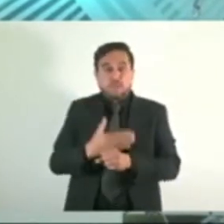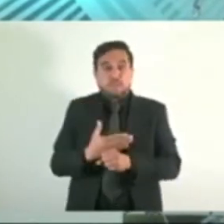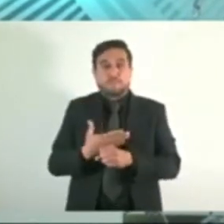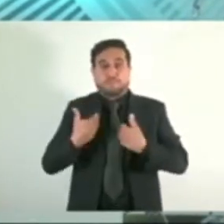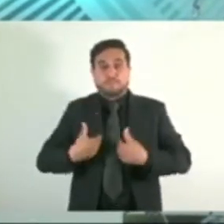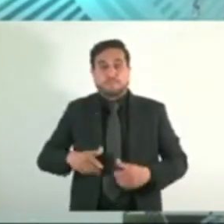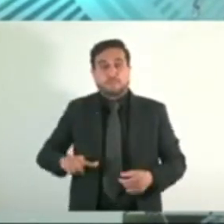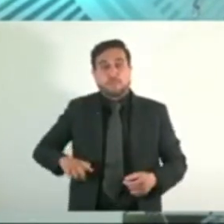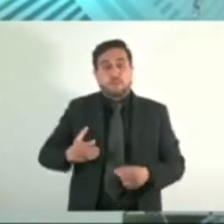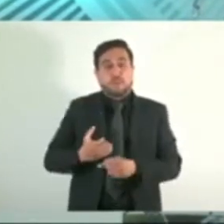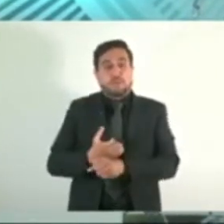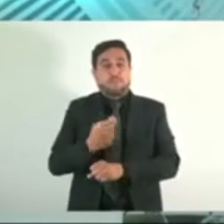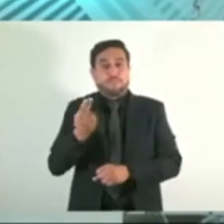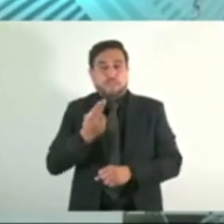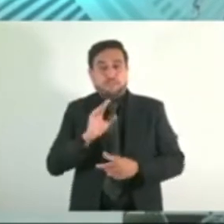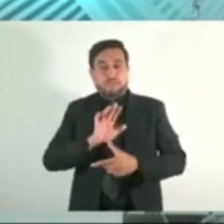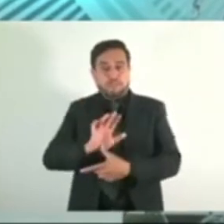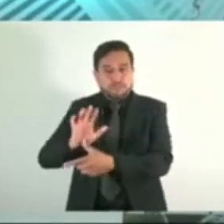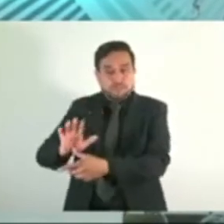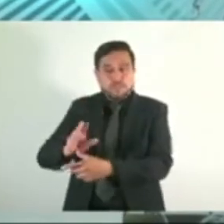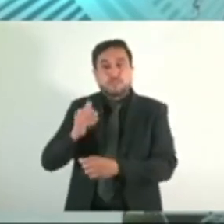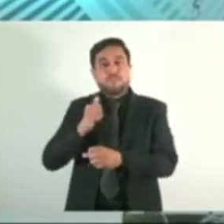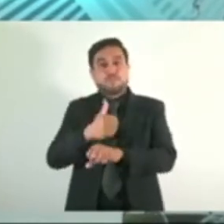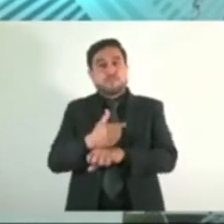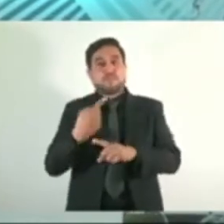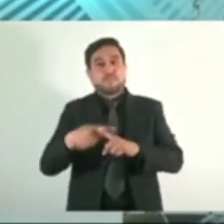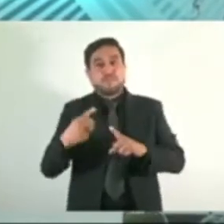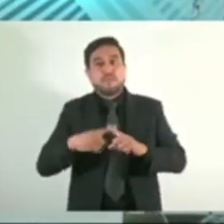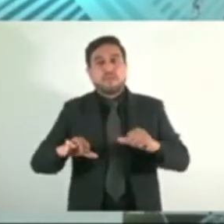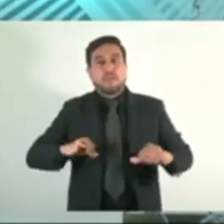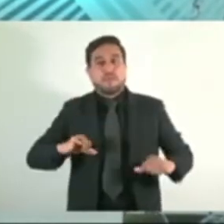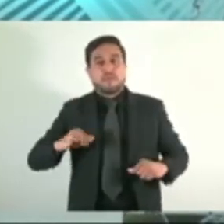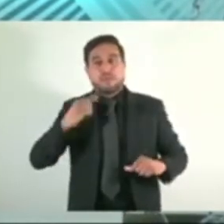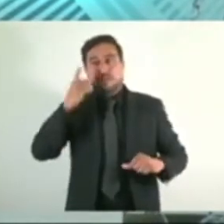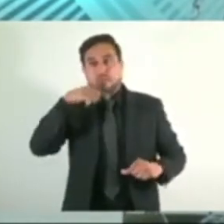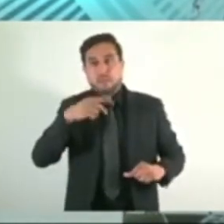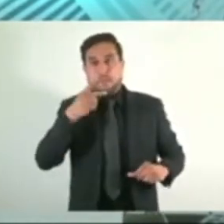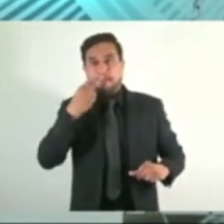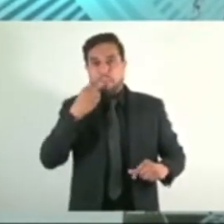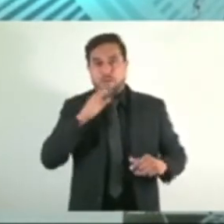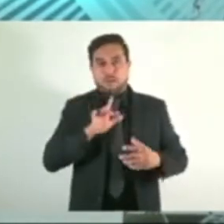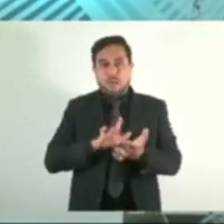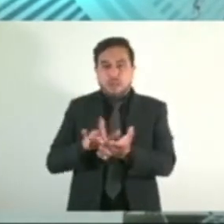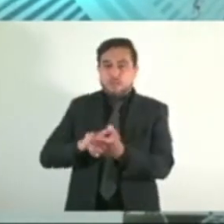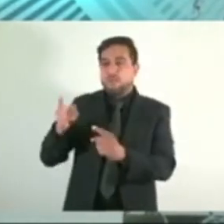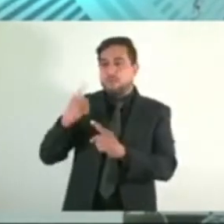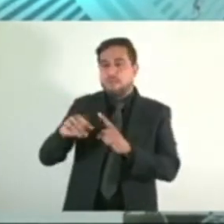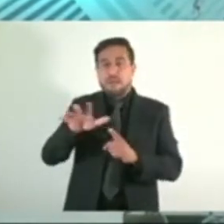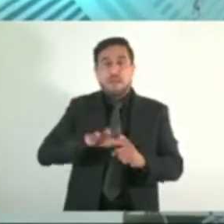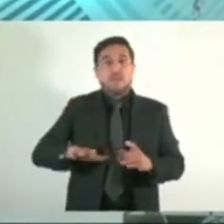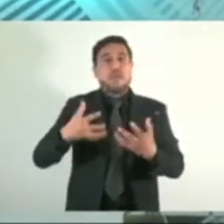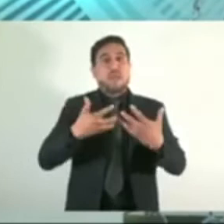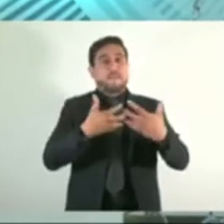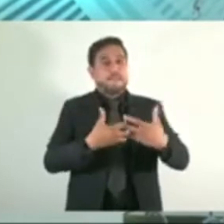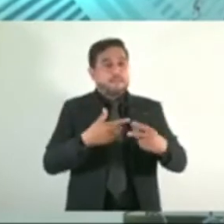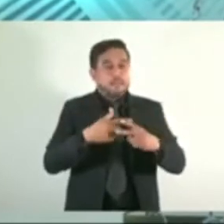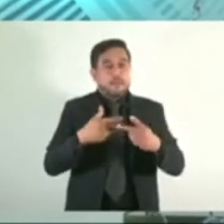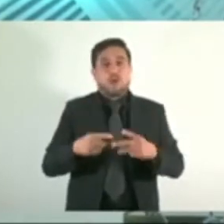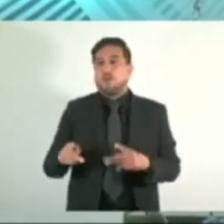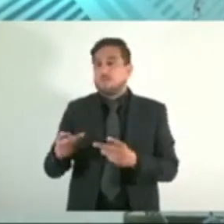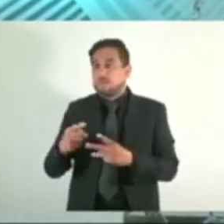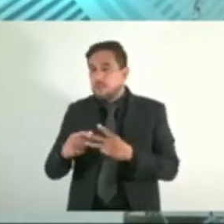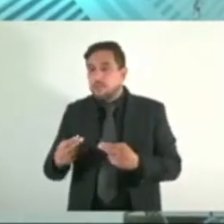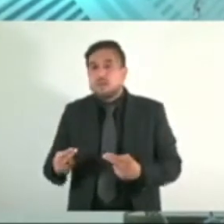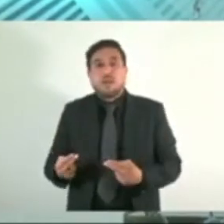adecuado, diseñando e implementando acciones para apoyar todos los sectores. Los empresarios y comerciantes generando empleos y